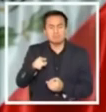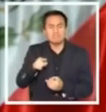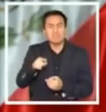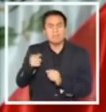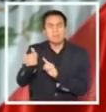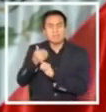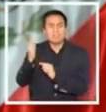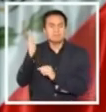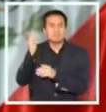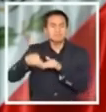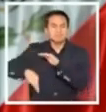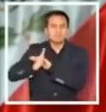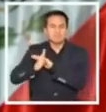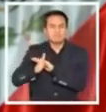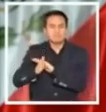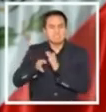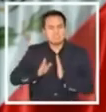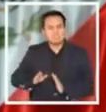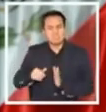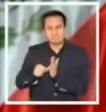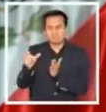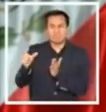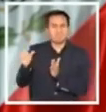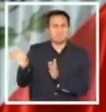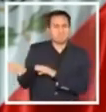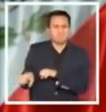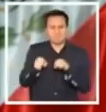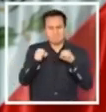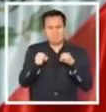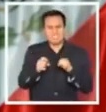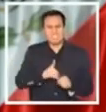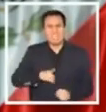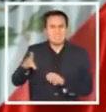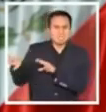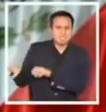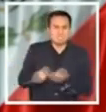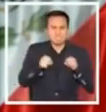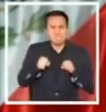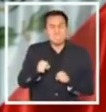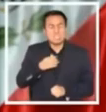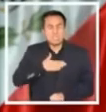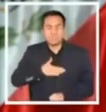su patria, de su nacionalidad, y que intentaron privarlos de su dignidad, pero no pudieron.